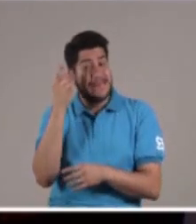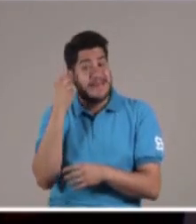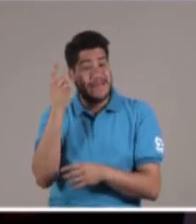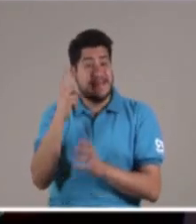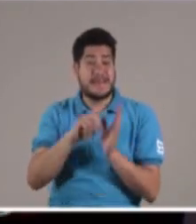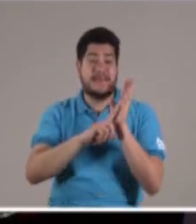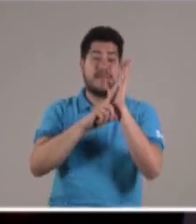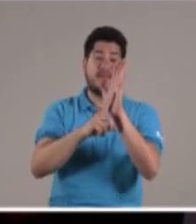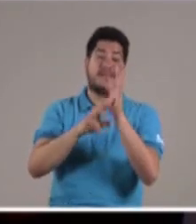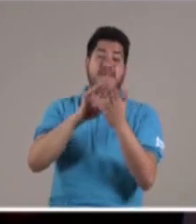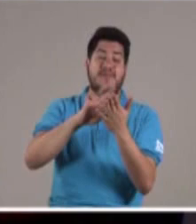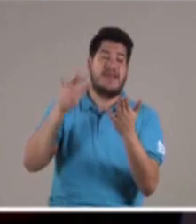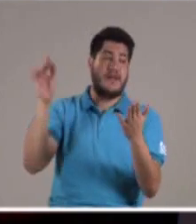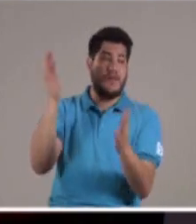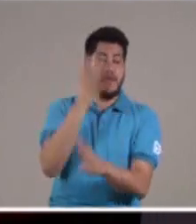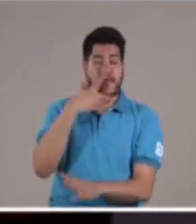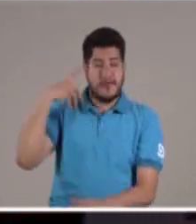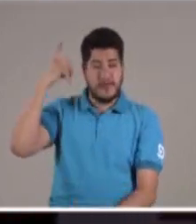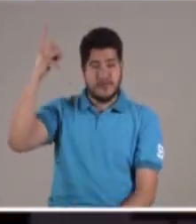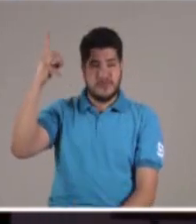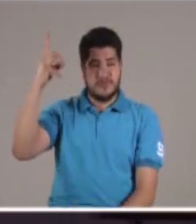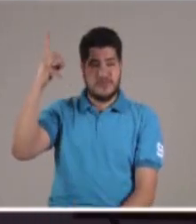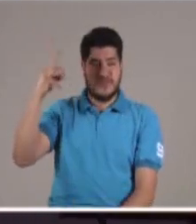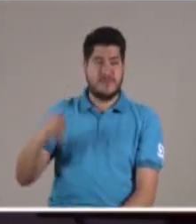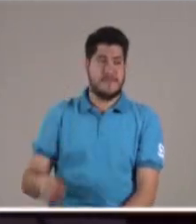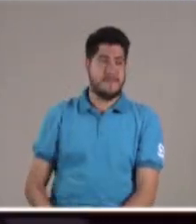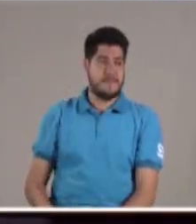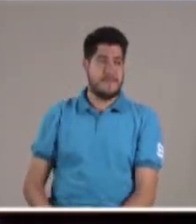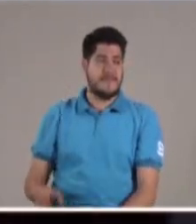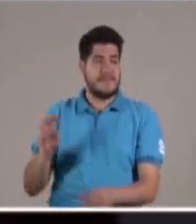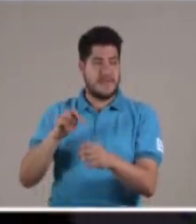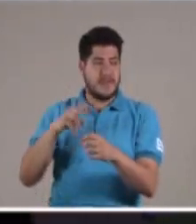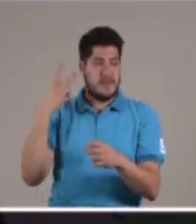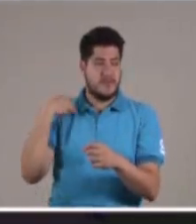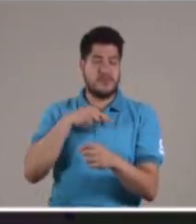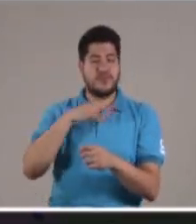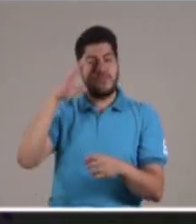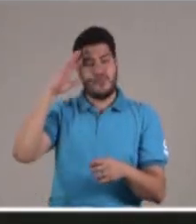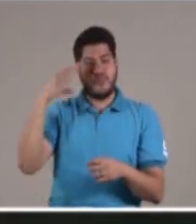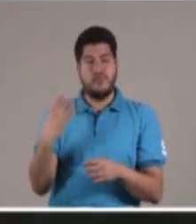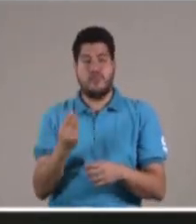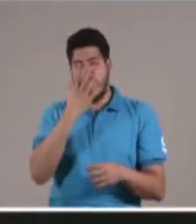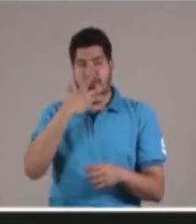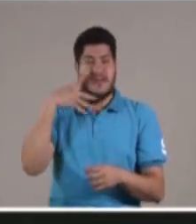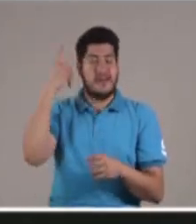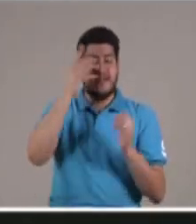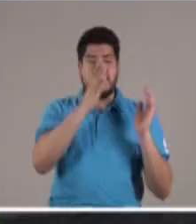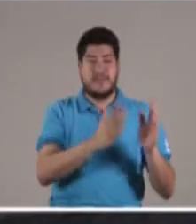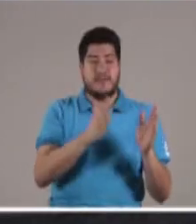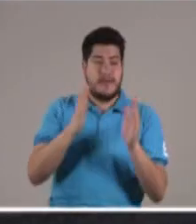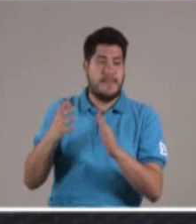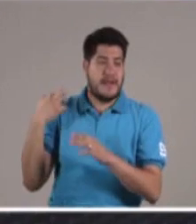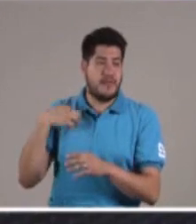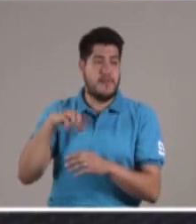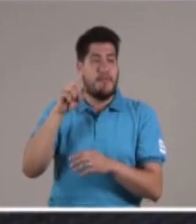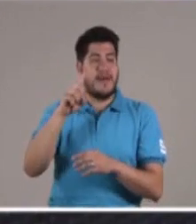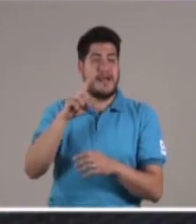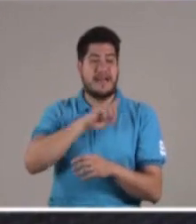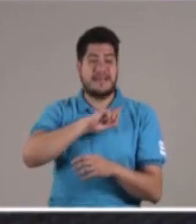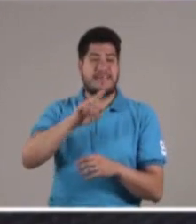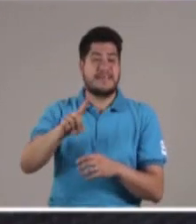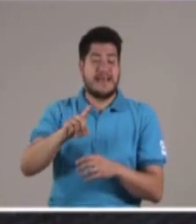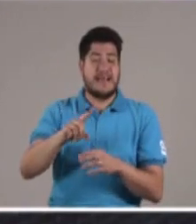la presentación de la gloria de Dios está viendo en nosotros Porque Dios nos está preparando para algo el el ser